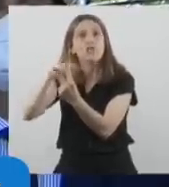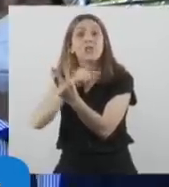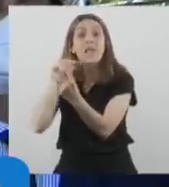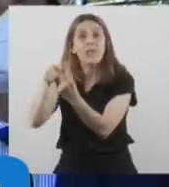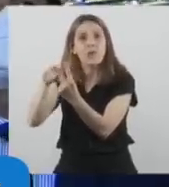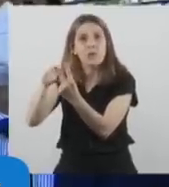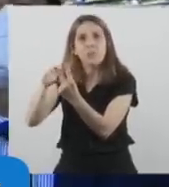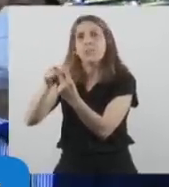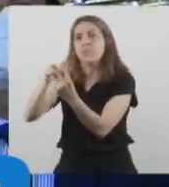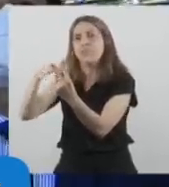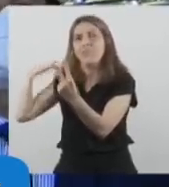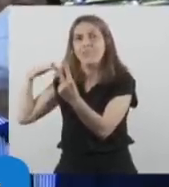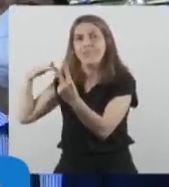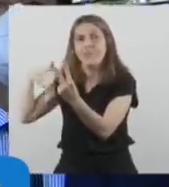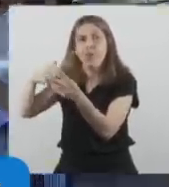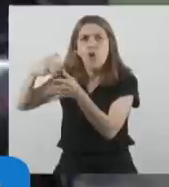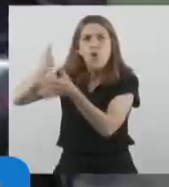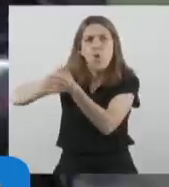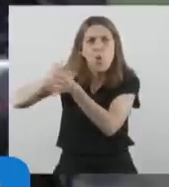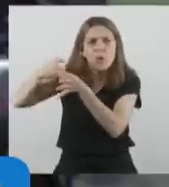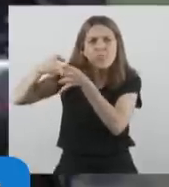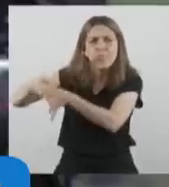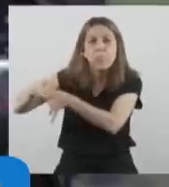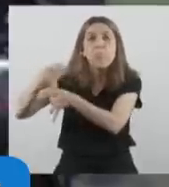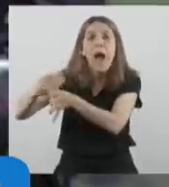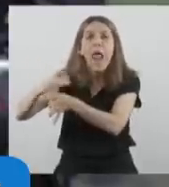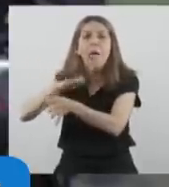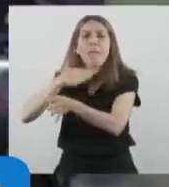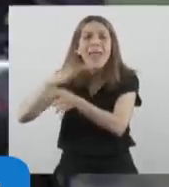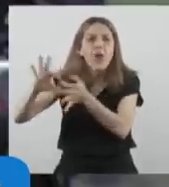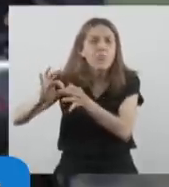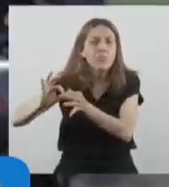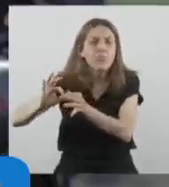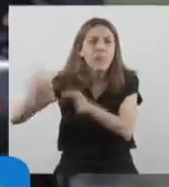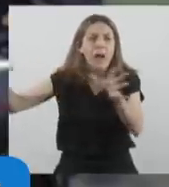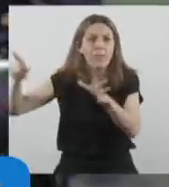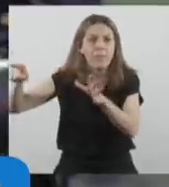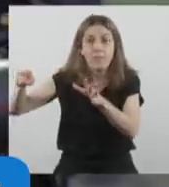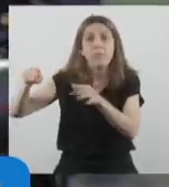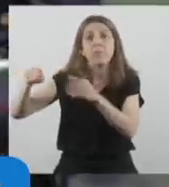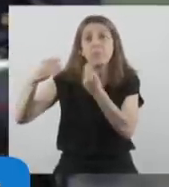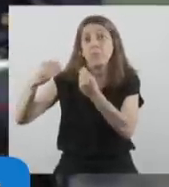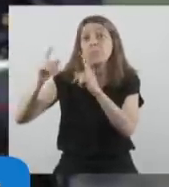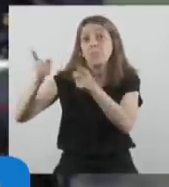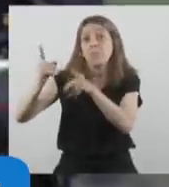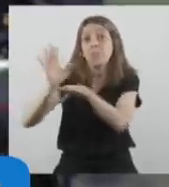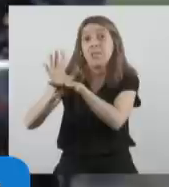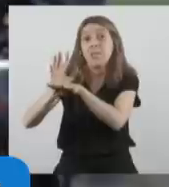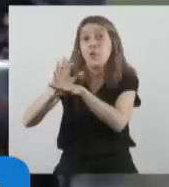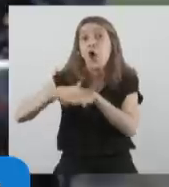lucharon para darle a méxico la libertad que no tenían eran parte del virreinato de la nueva